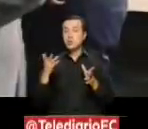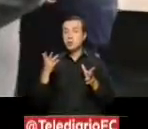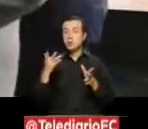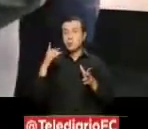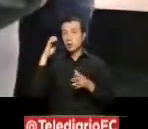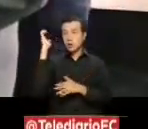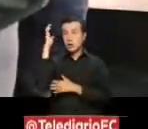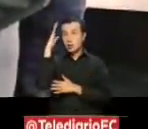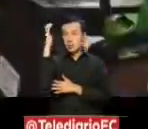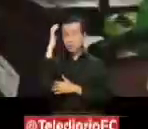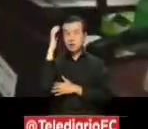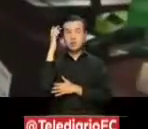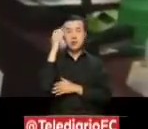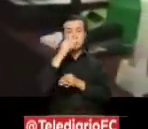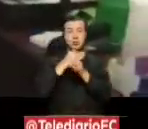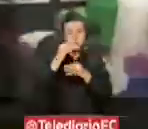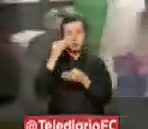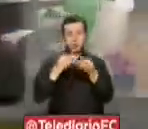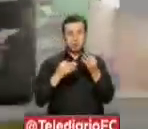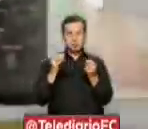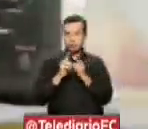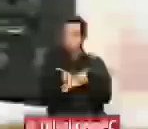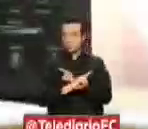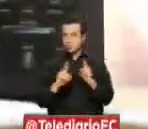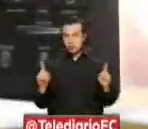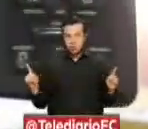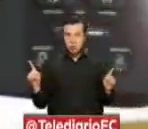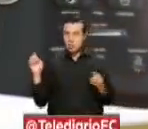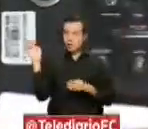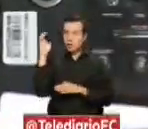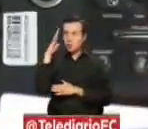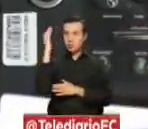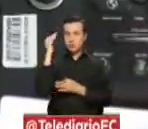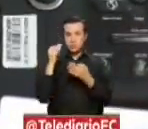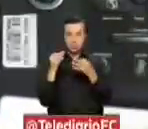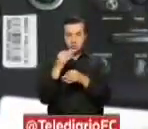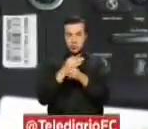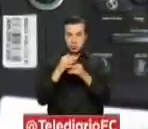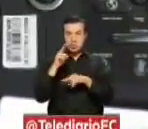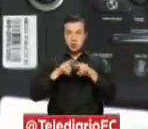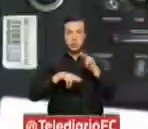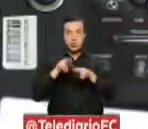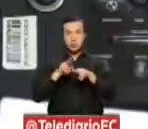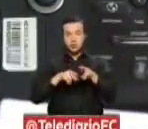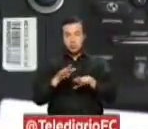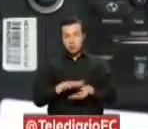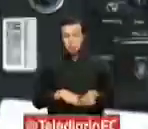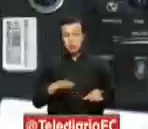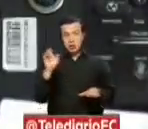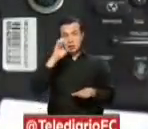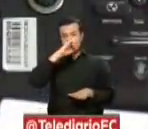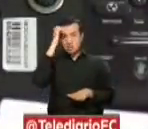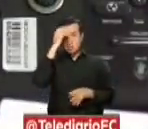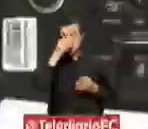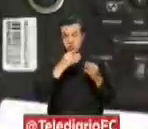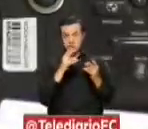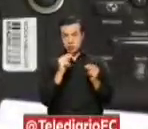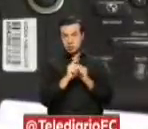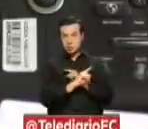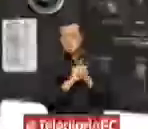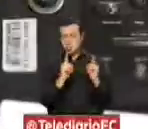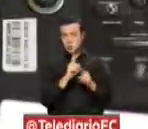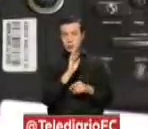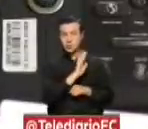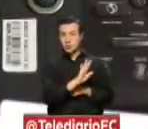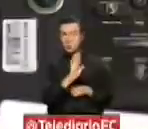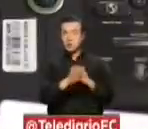declaratoria de emergencia de la función judicial. No forma parte de las construcciones de la emergencia judicial. Ellos sabrán